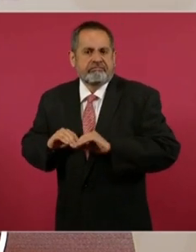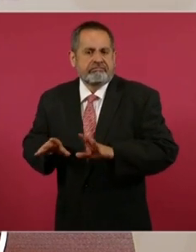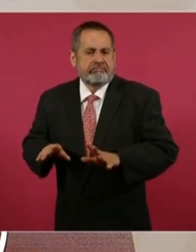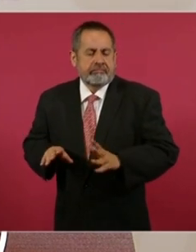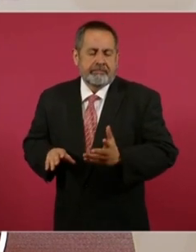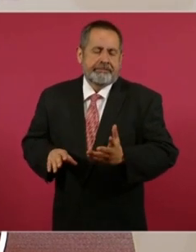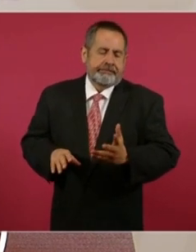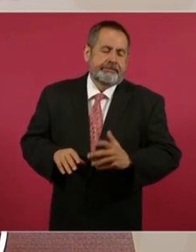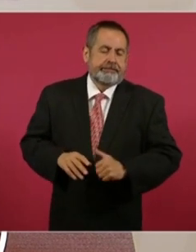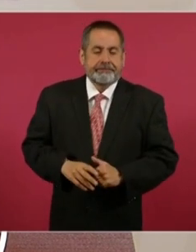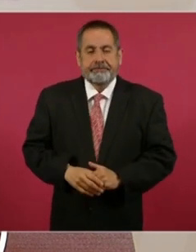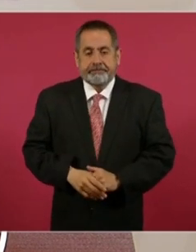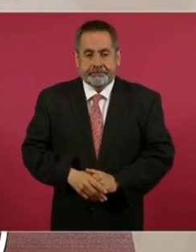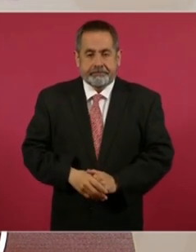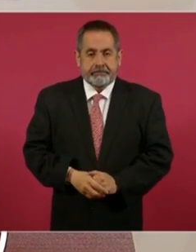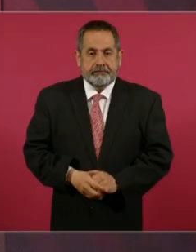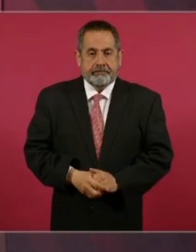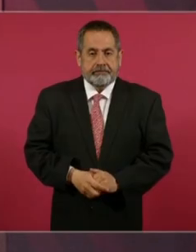Ayer